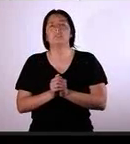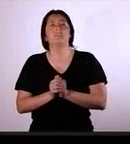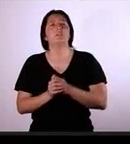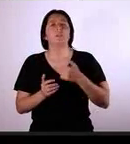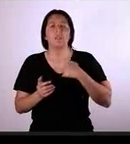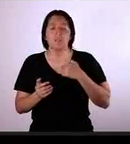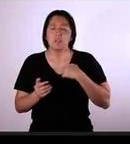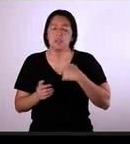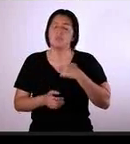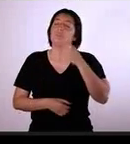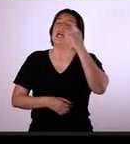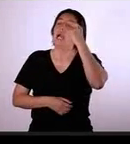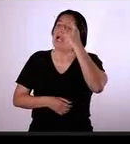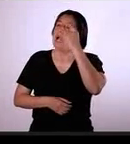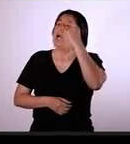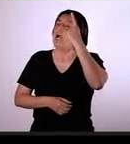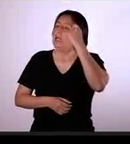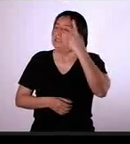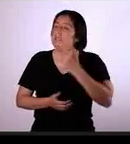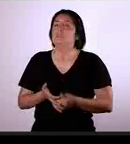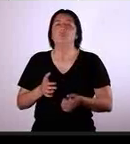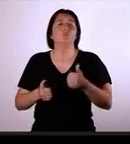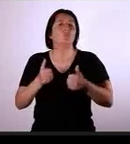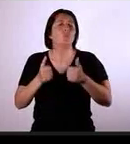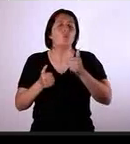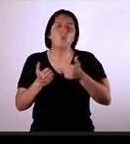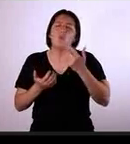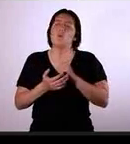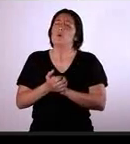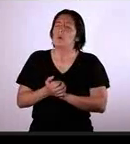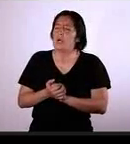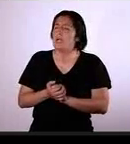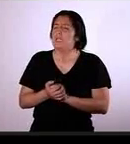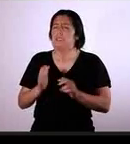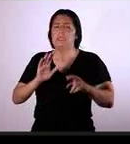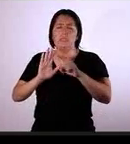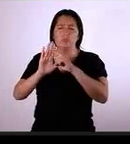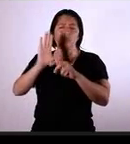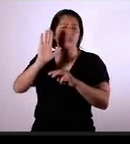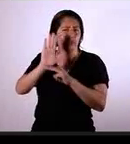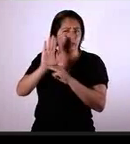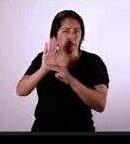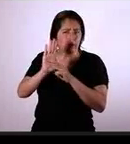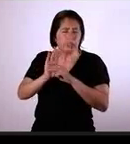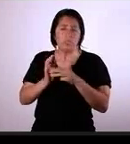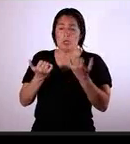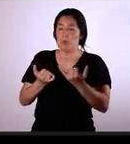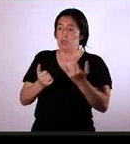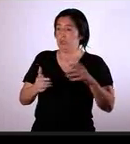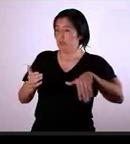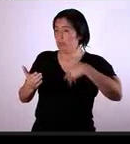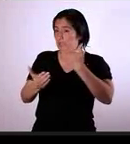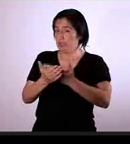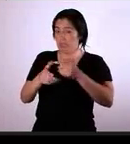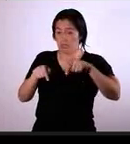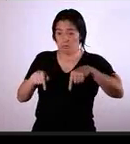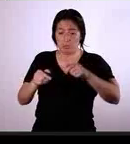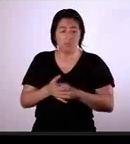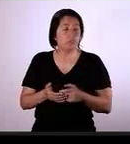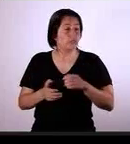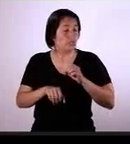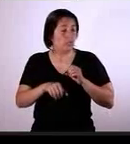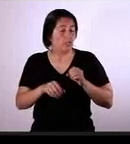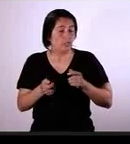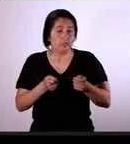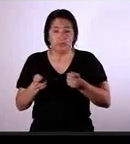hemos tomado un cabal conocimiento de cuáles son los alcances de la normativa y hoy día tú que has llegado a nuestro local de orientación a los usuarios